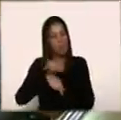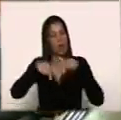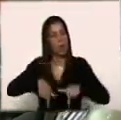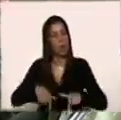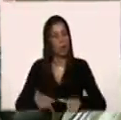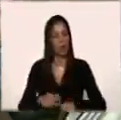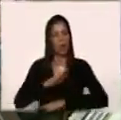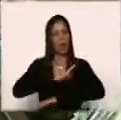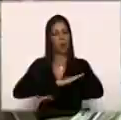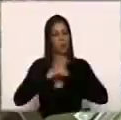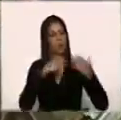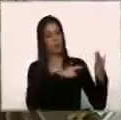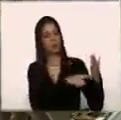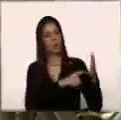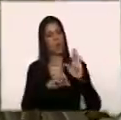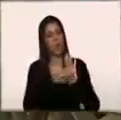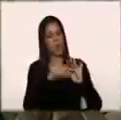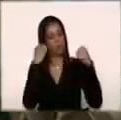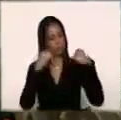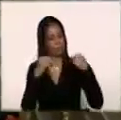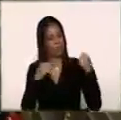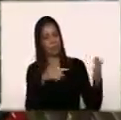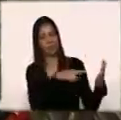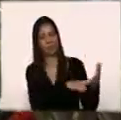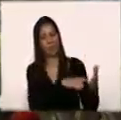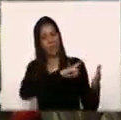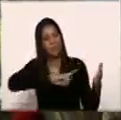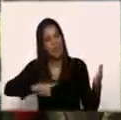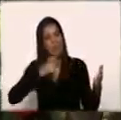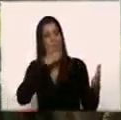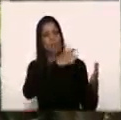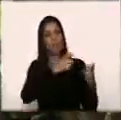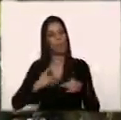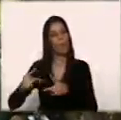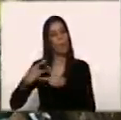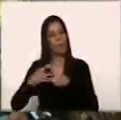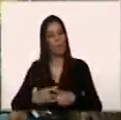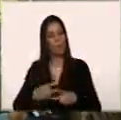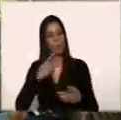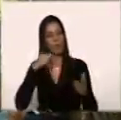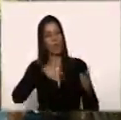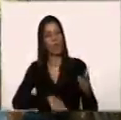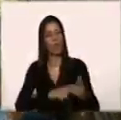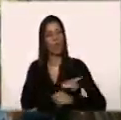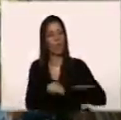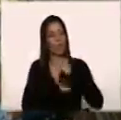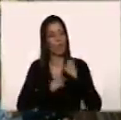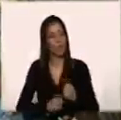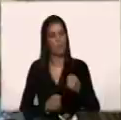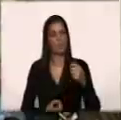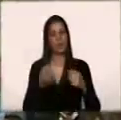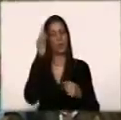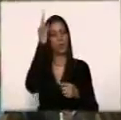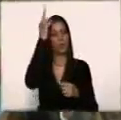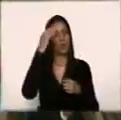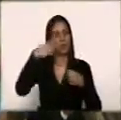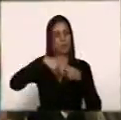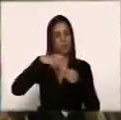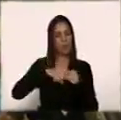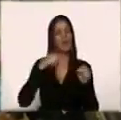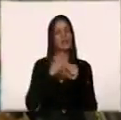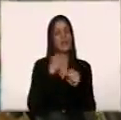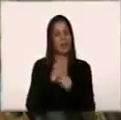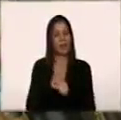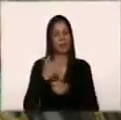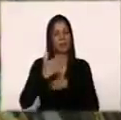se cumpla la ley, que se cumpla la voluntad soberana del pueblo, que se hace hoy fuerza en los consejos y